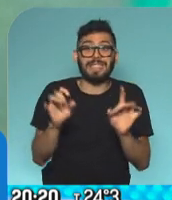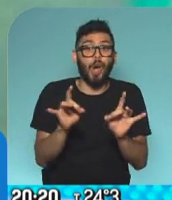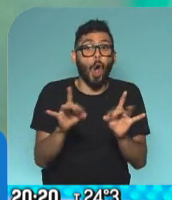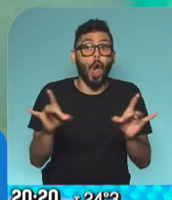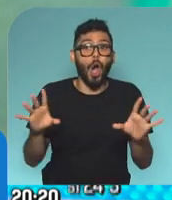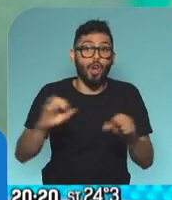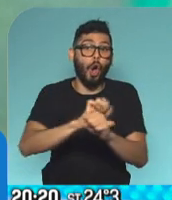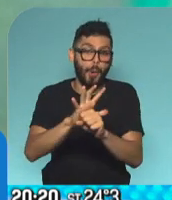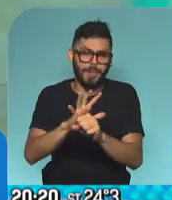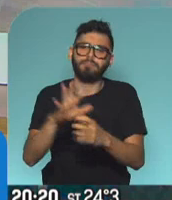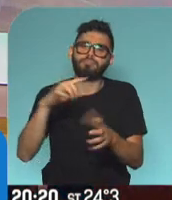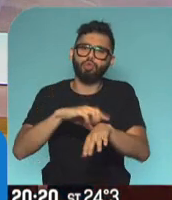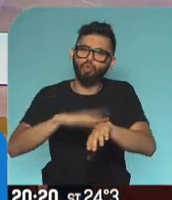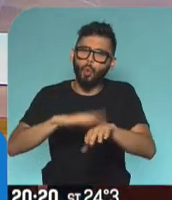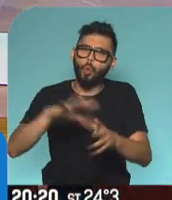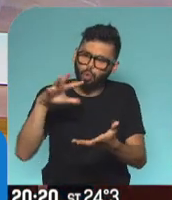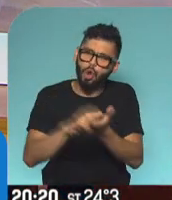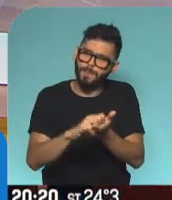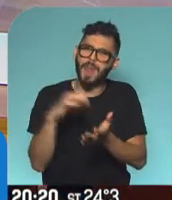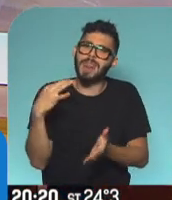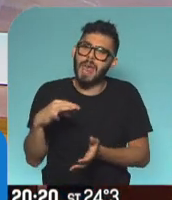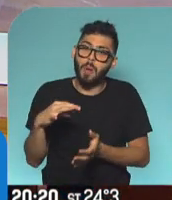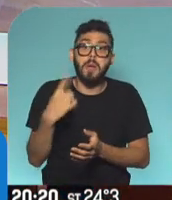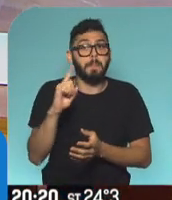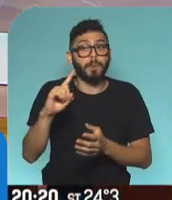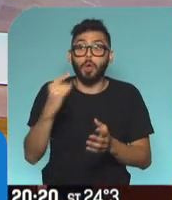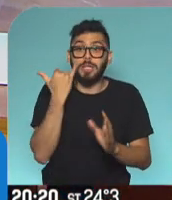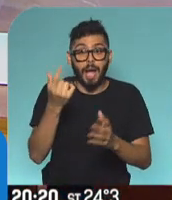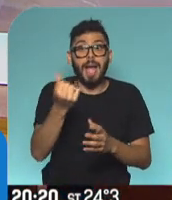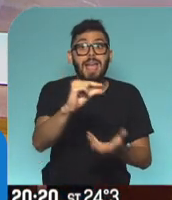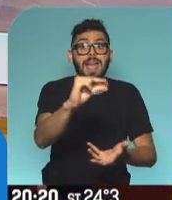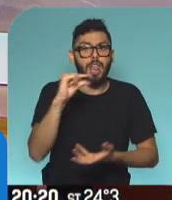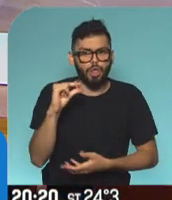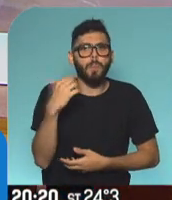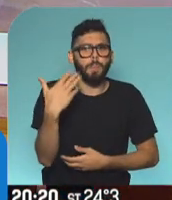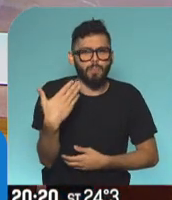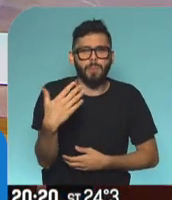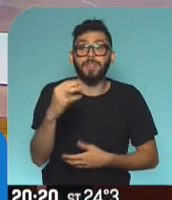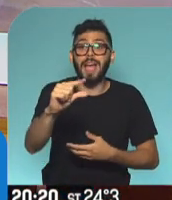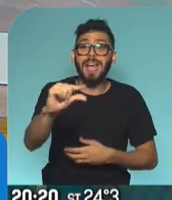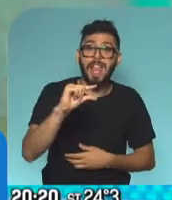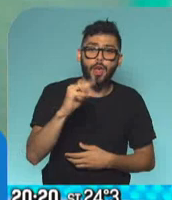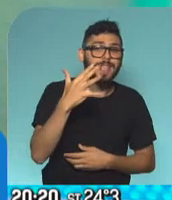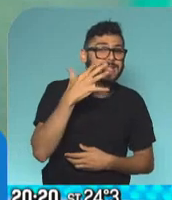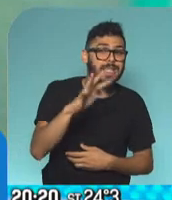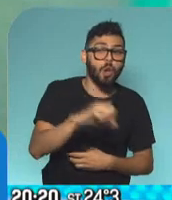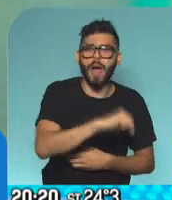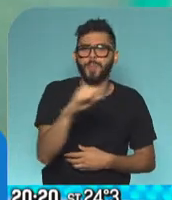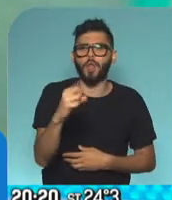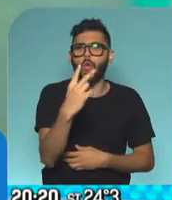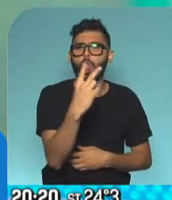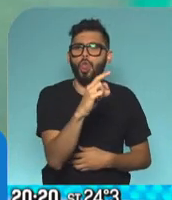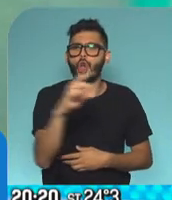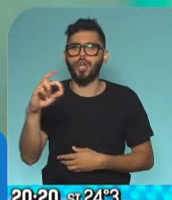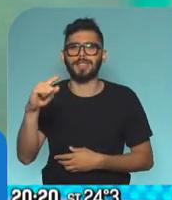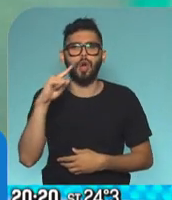algo vil pero ya está la posibilidad de sacar un nuevo crédito recordemos que son créditos que van de 5 mil a 200 mil pesos que no